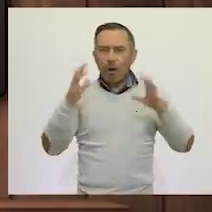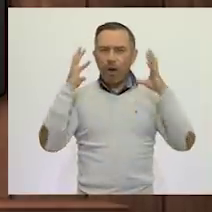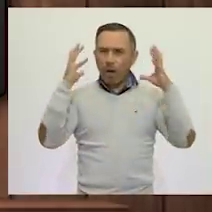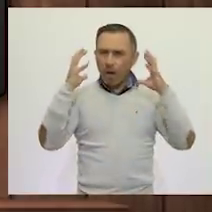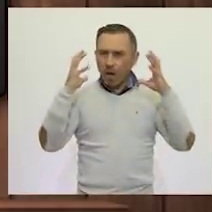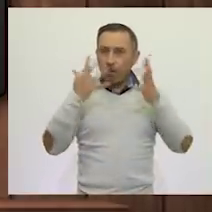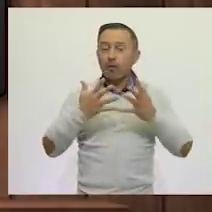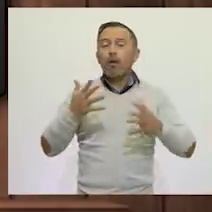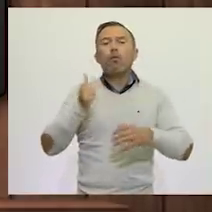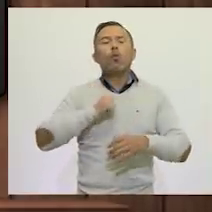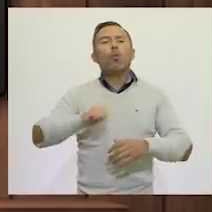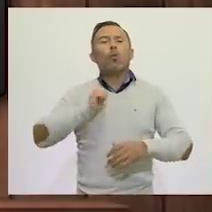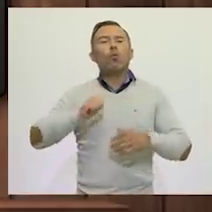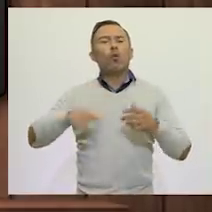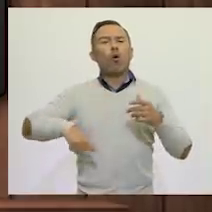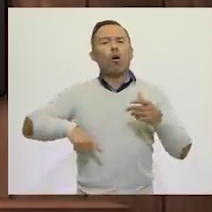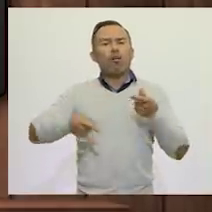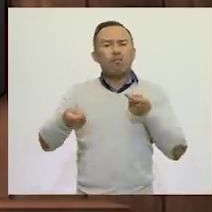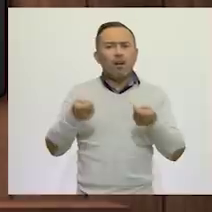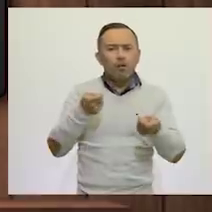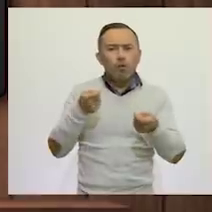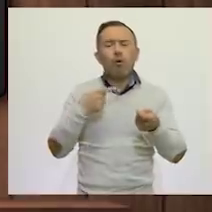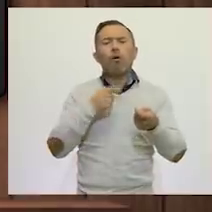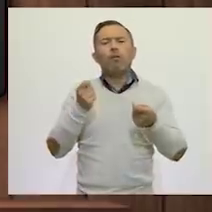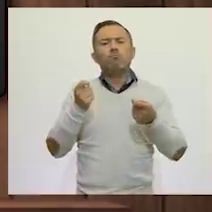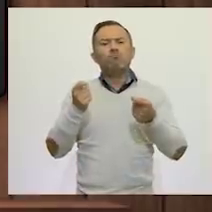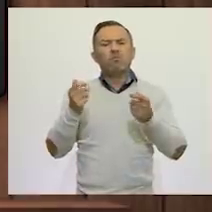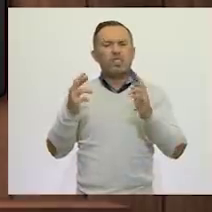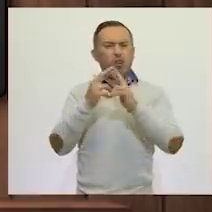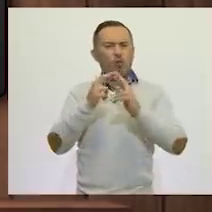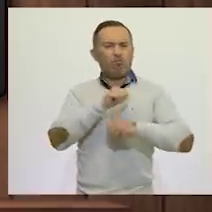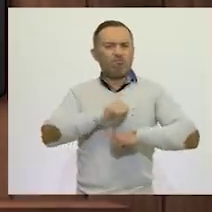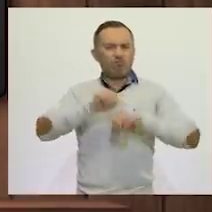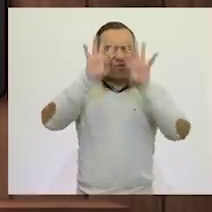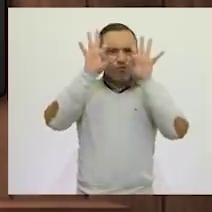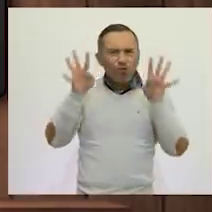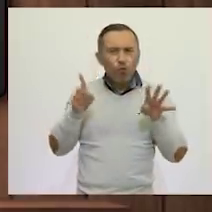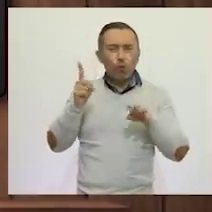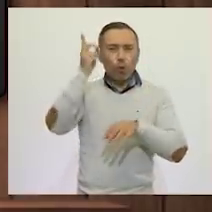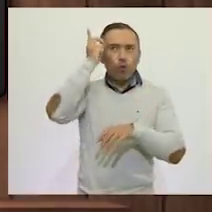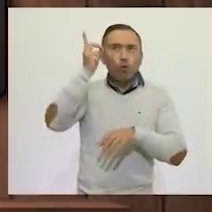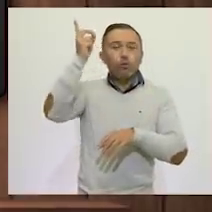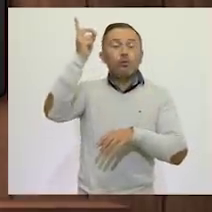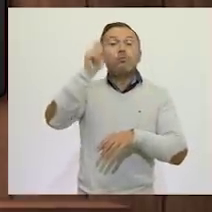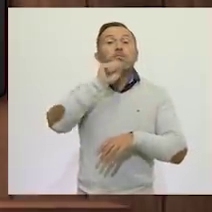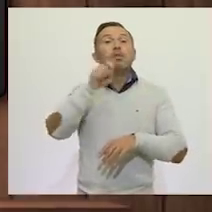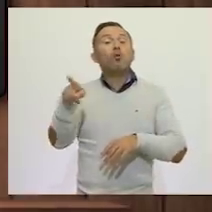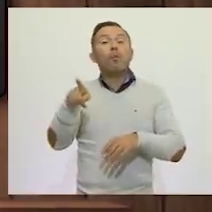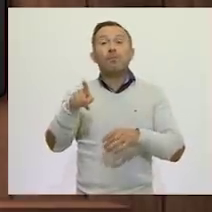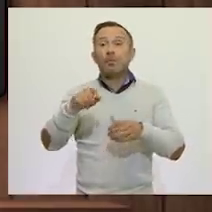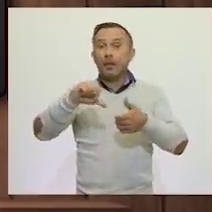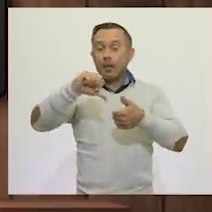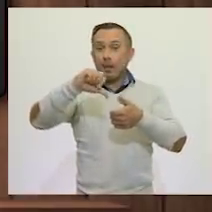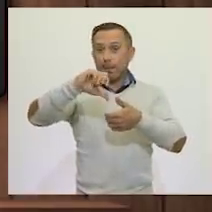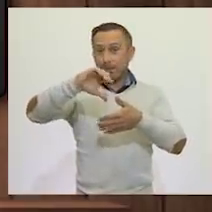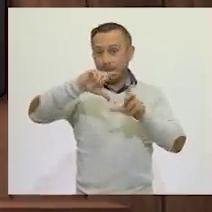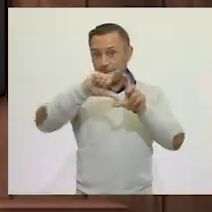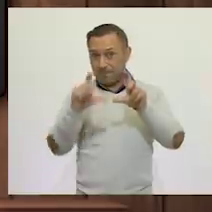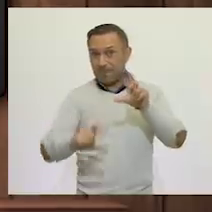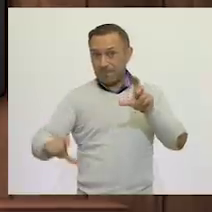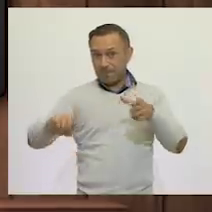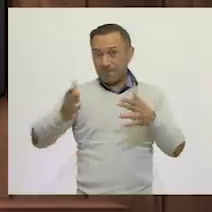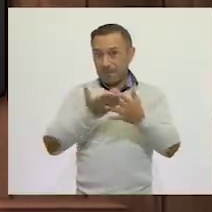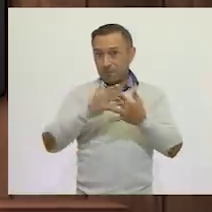los sacerdotes o héroes mitológicos. Por si fuera poco, también desarrollaron el primer sistema de escritura de Mesoamérica, de tipo